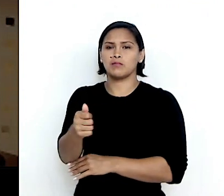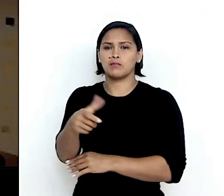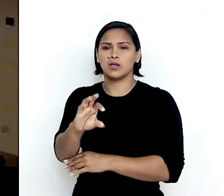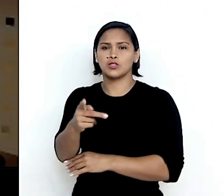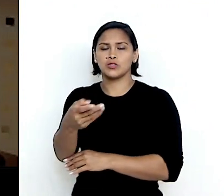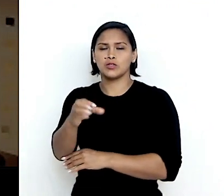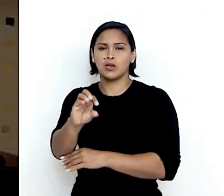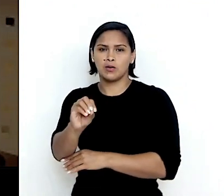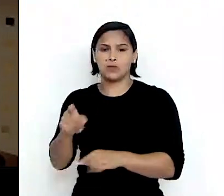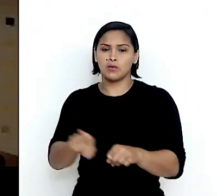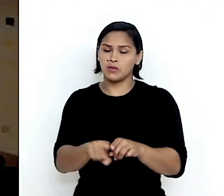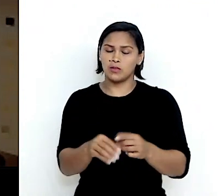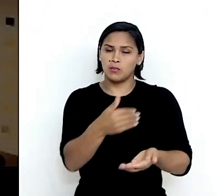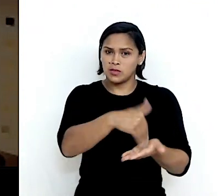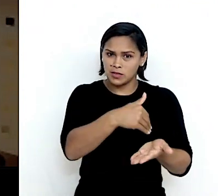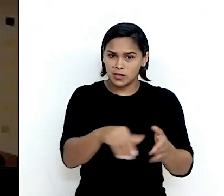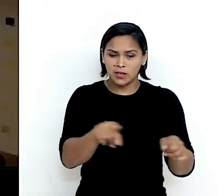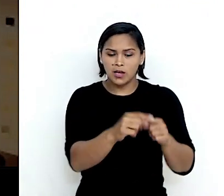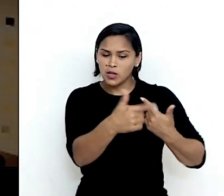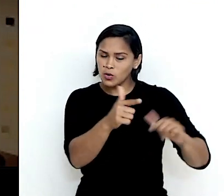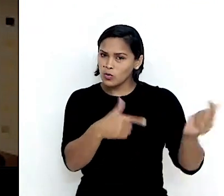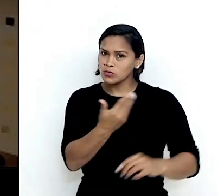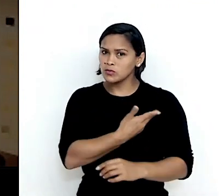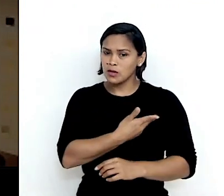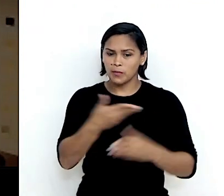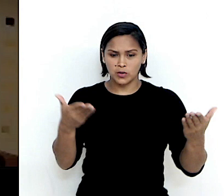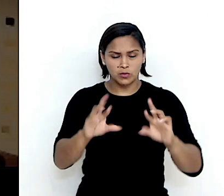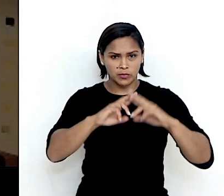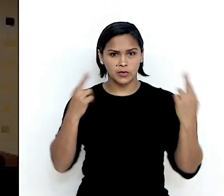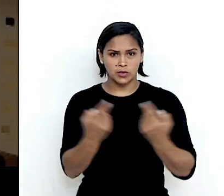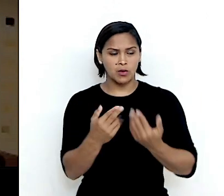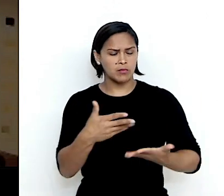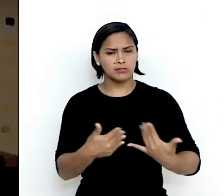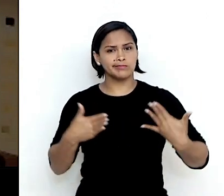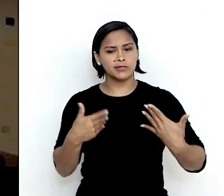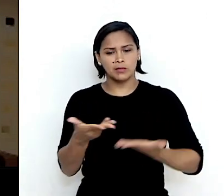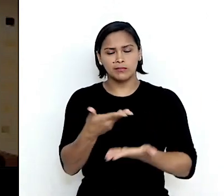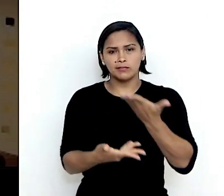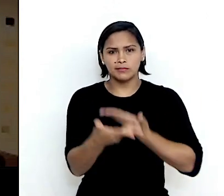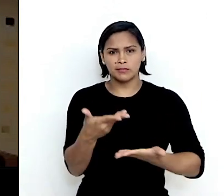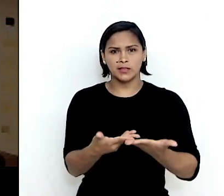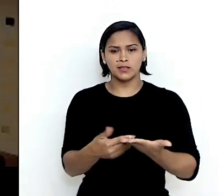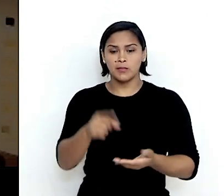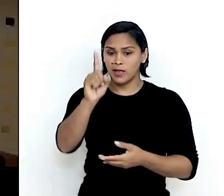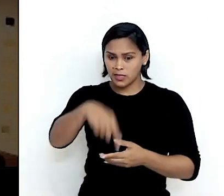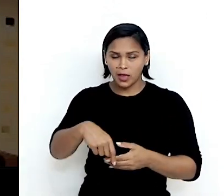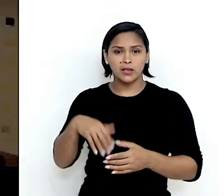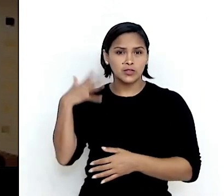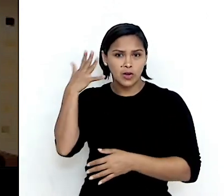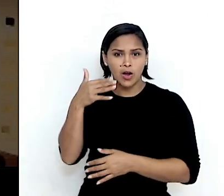a todos aquellos que nos acompañan en esta reunión. Es un agrado para nosotros participar en esta instancia tan